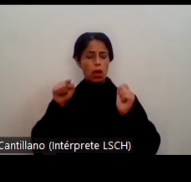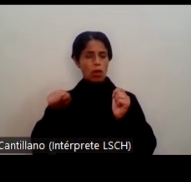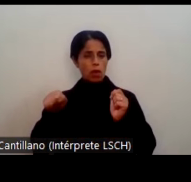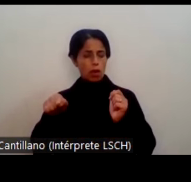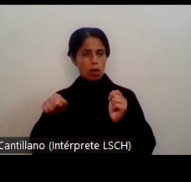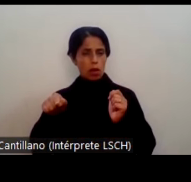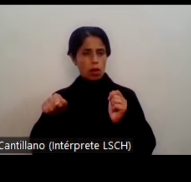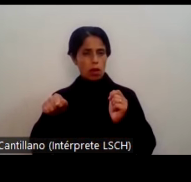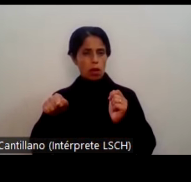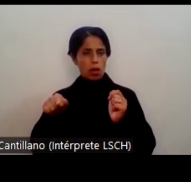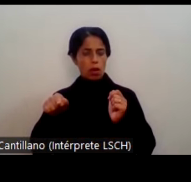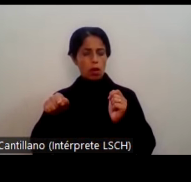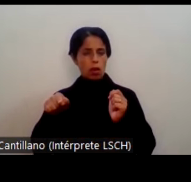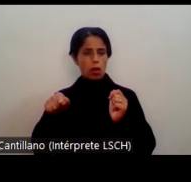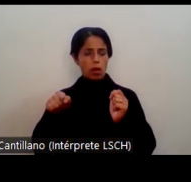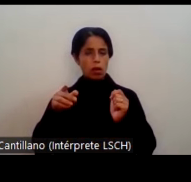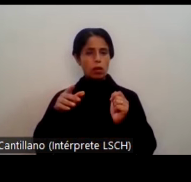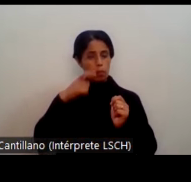que mediante